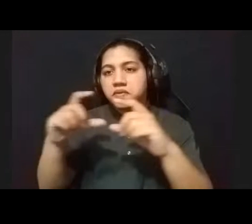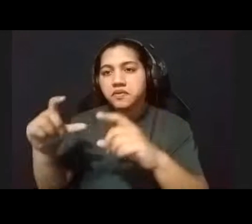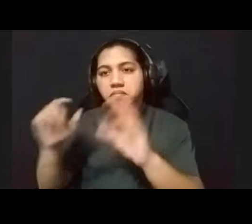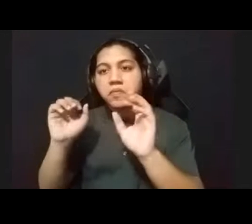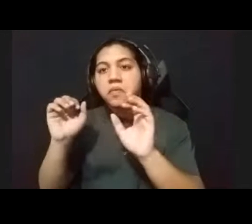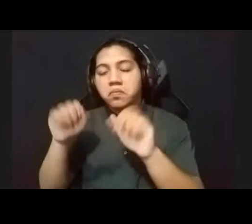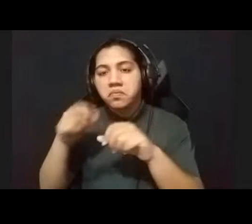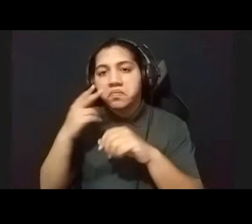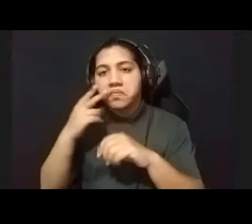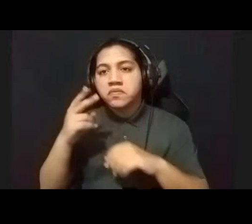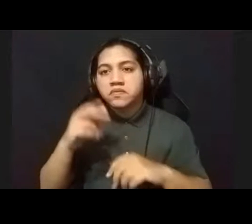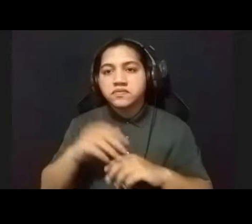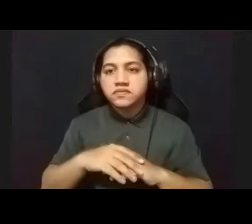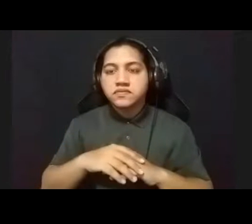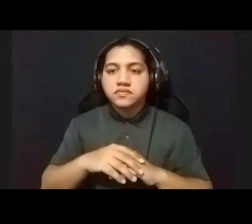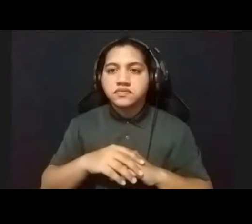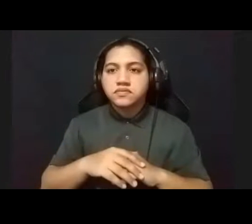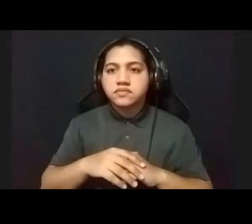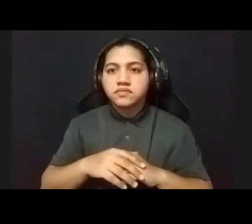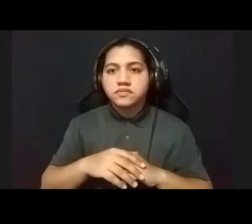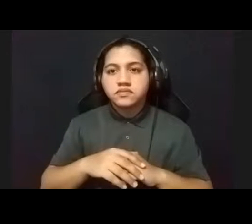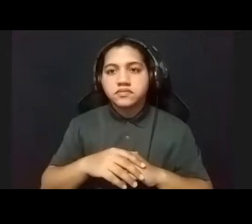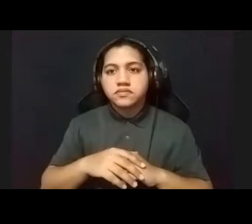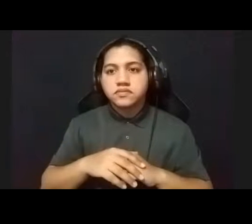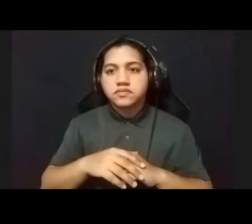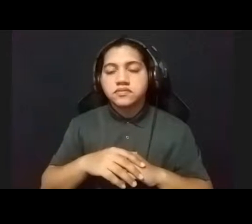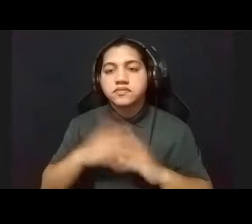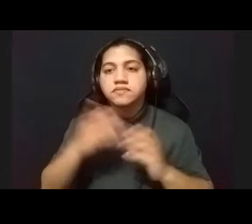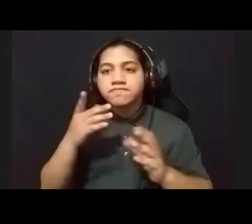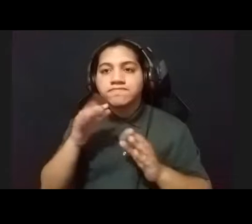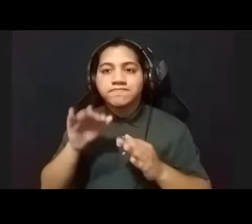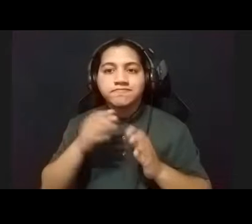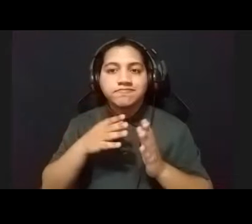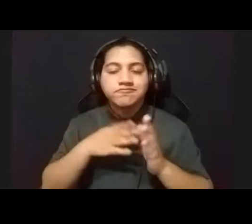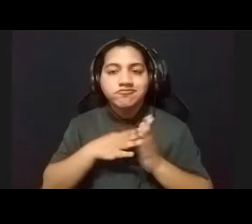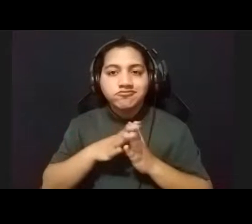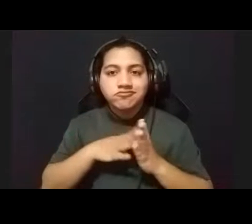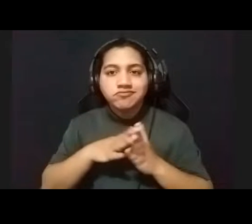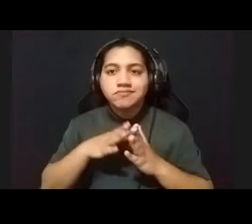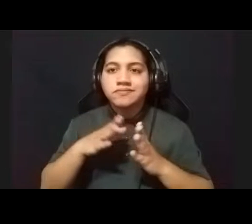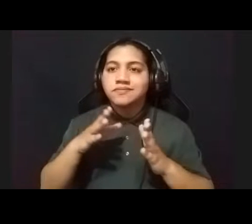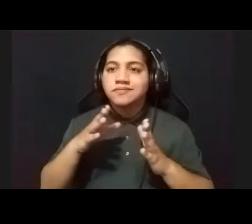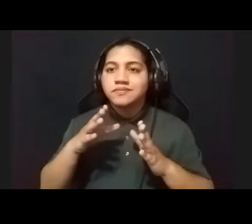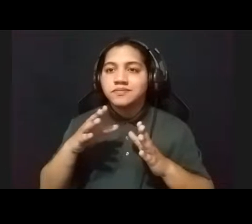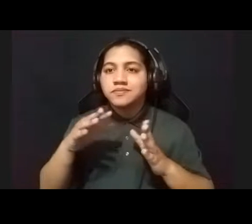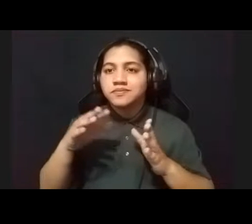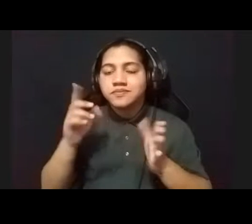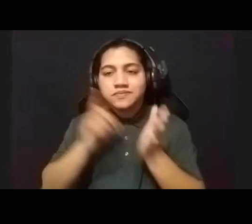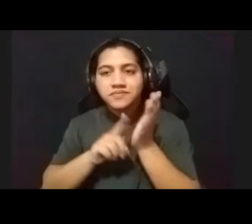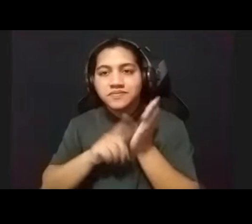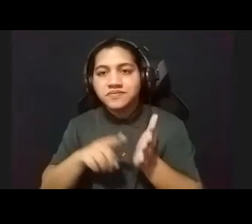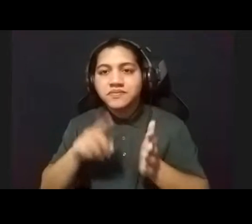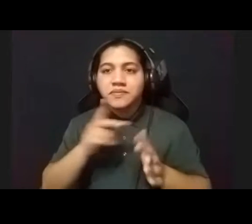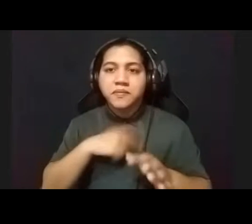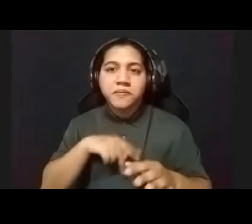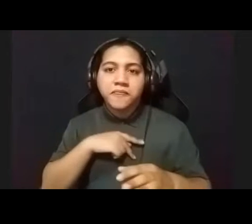ver. Pero es una de las versiones más interesantes para estudiar lo que es el personaje del